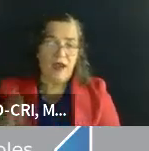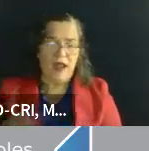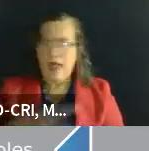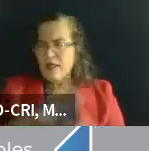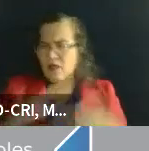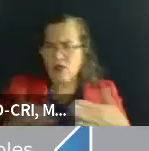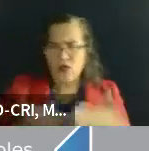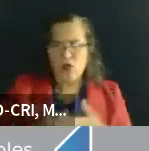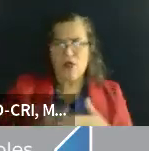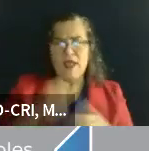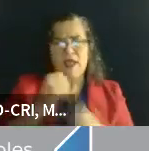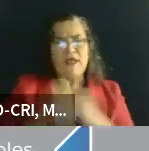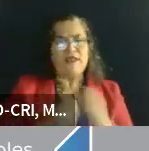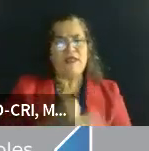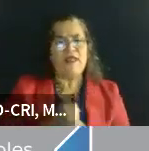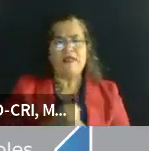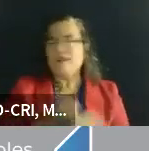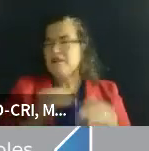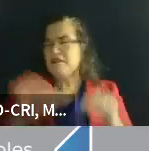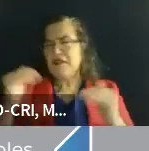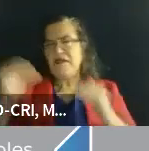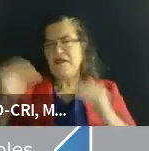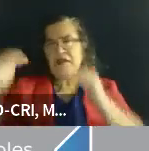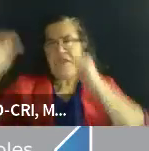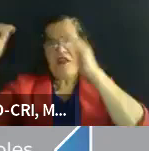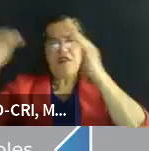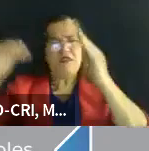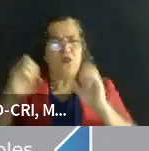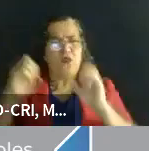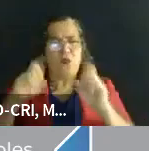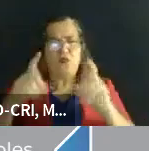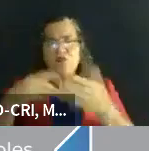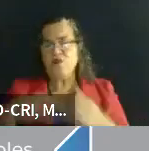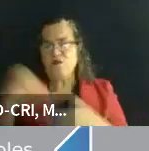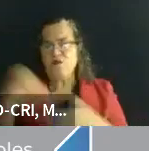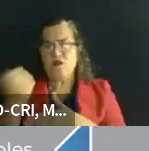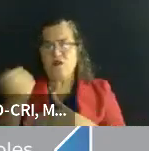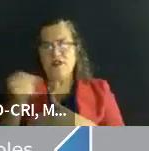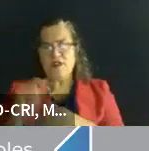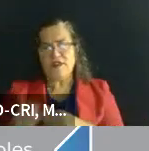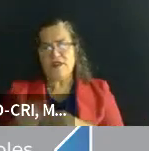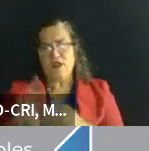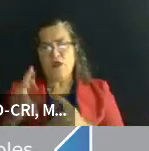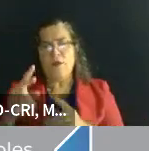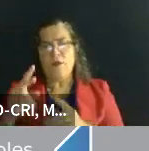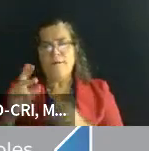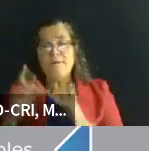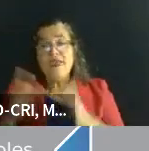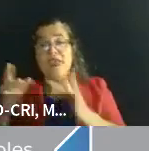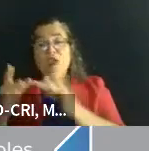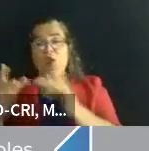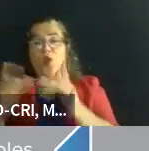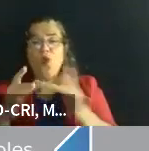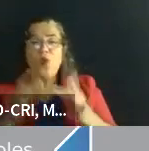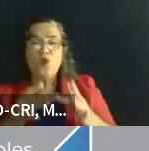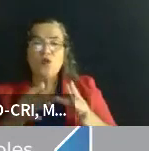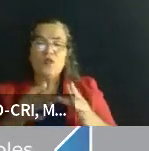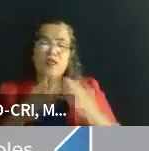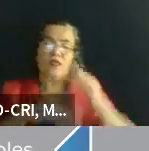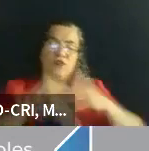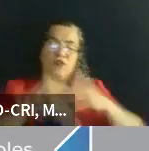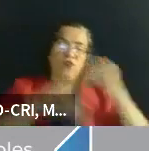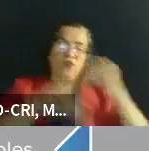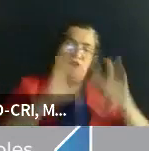las edades y en todos los niveles educativos. Un fortalecimiento de los vínculos entre las estructuras formales y